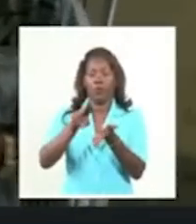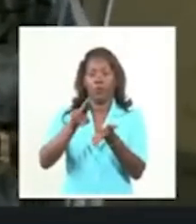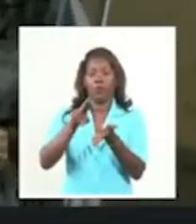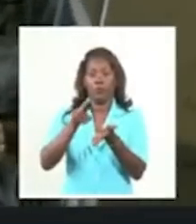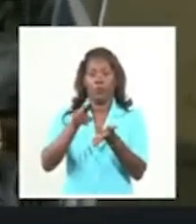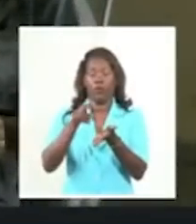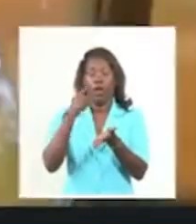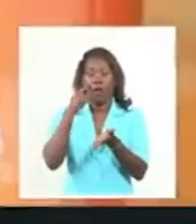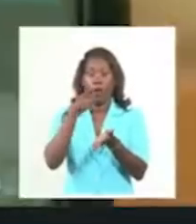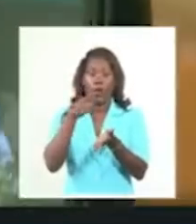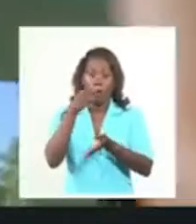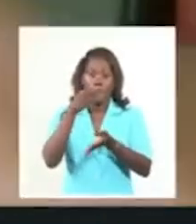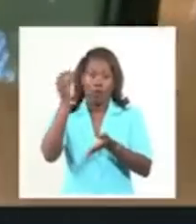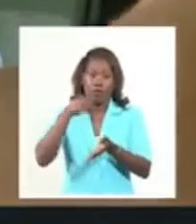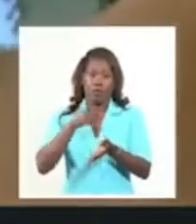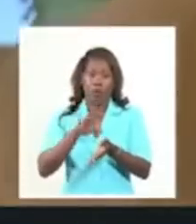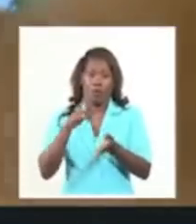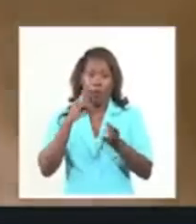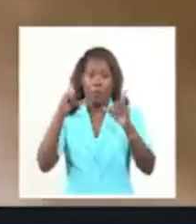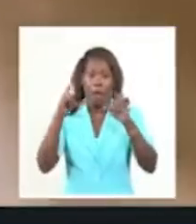Mandarle la foto a mí y explicarle dónde fue todo. Adelante,